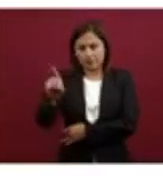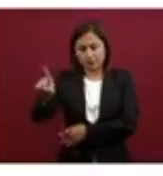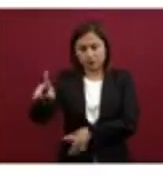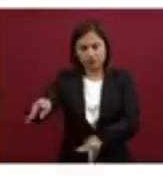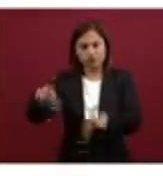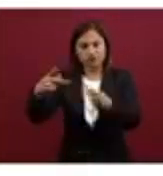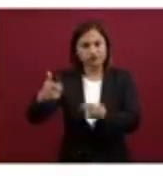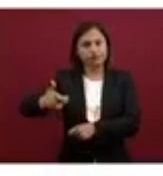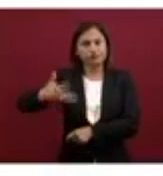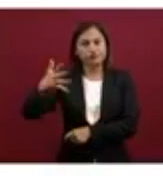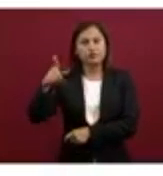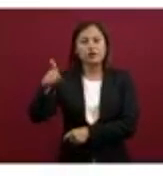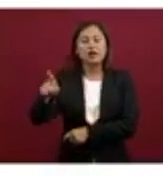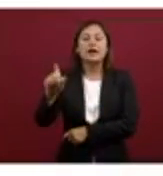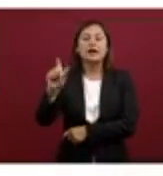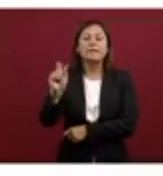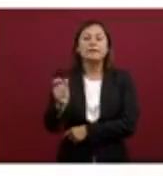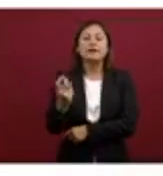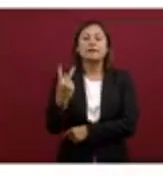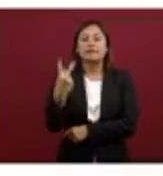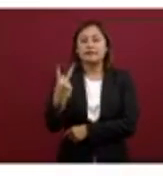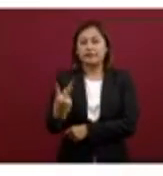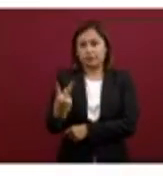precio al público de